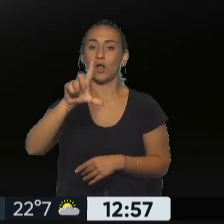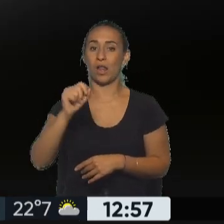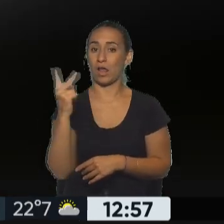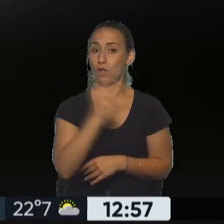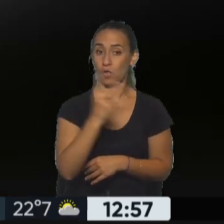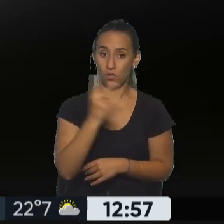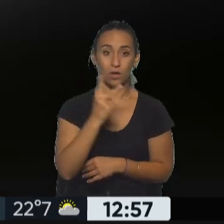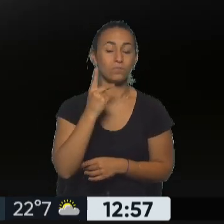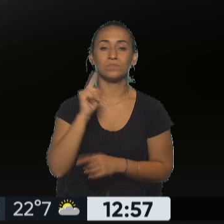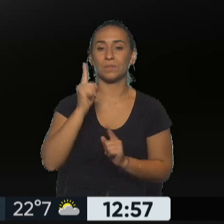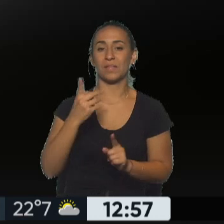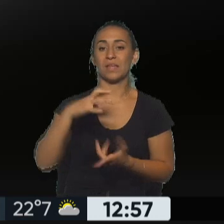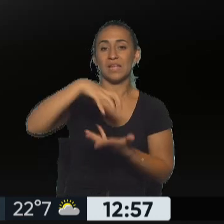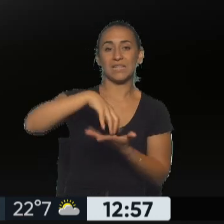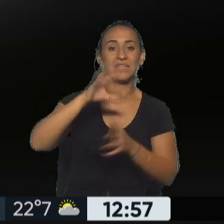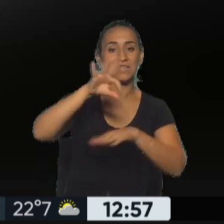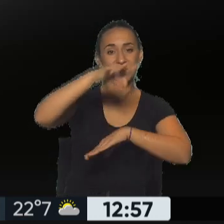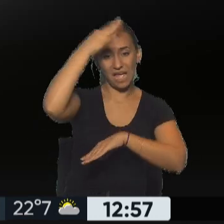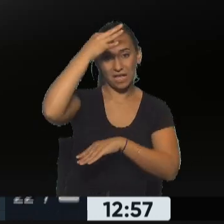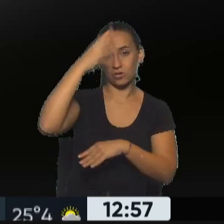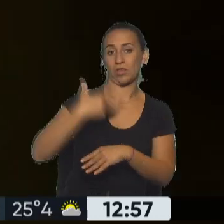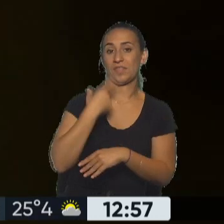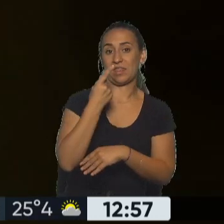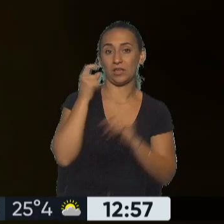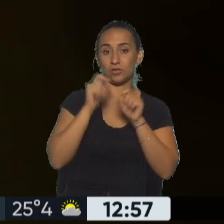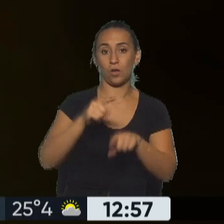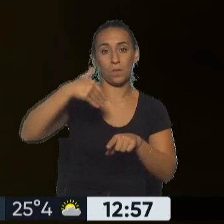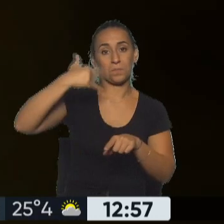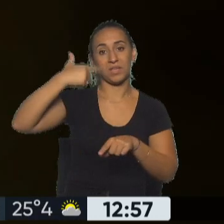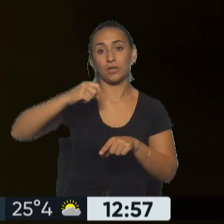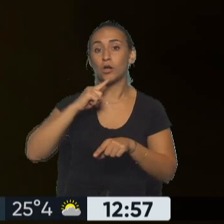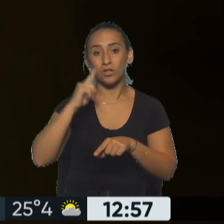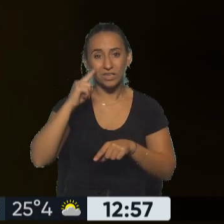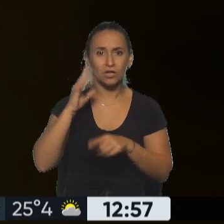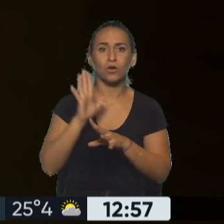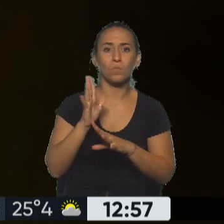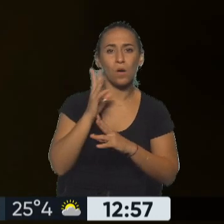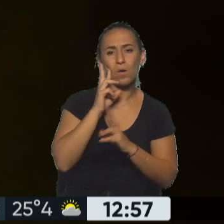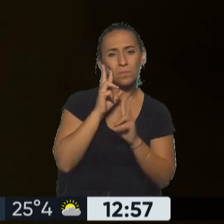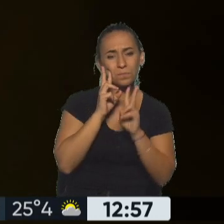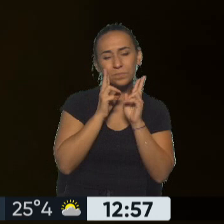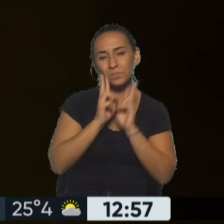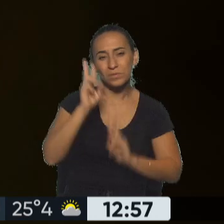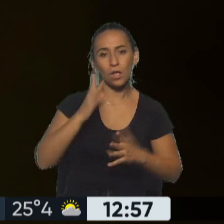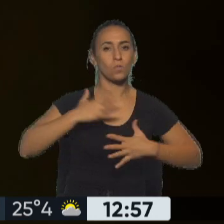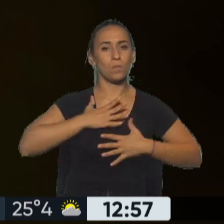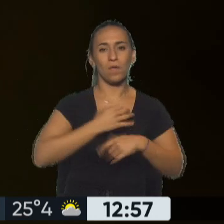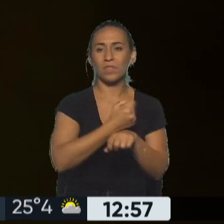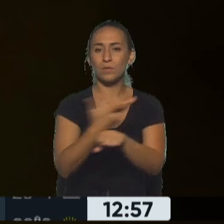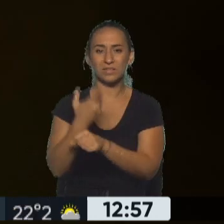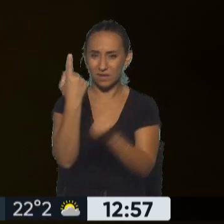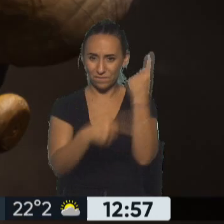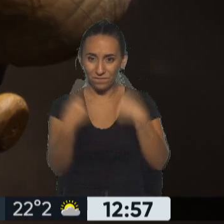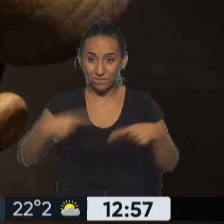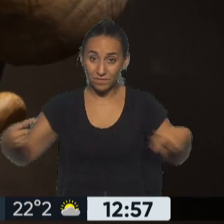del director de teatro y fotógrafo Leopoldo Minotti, una exploración gozosa de la diversidad corporal,